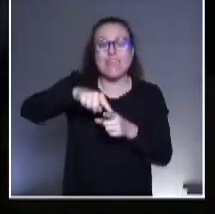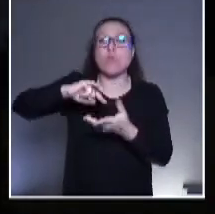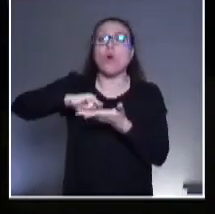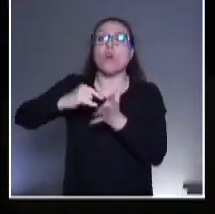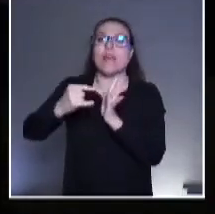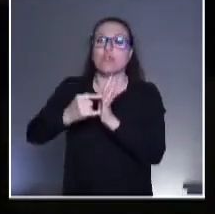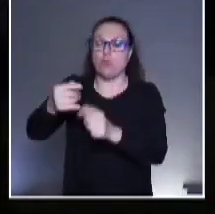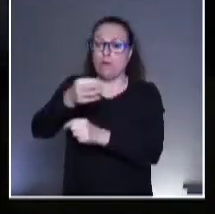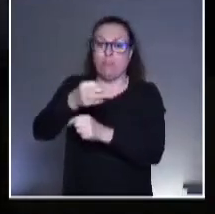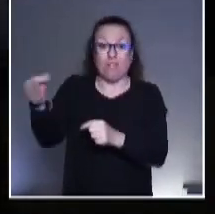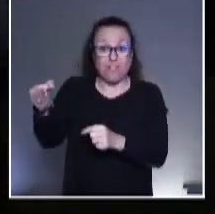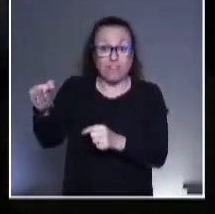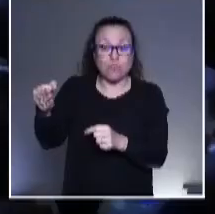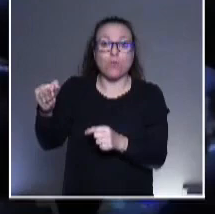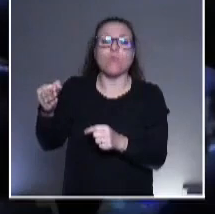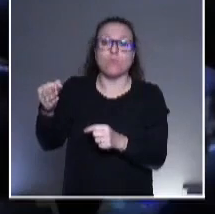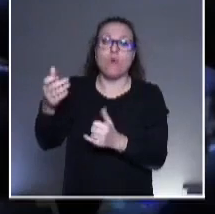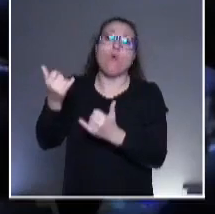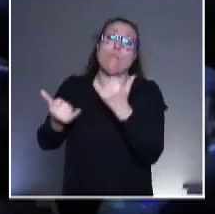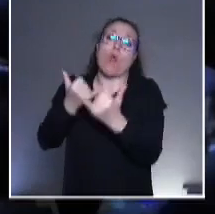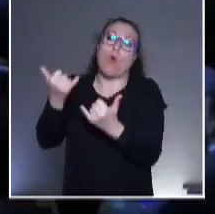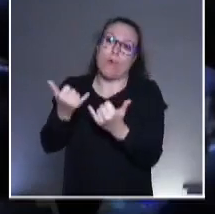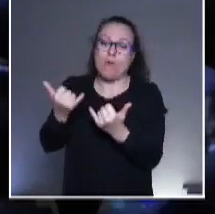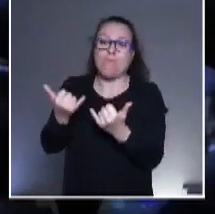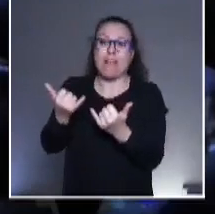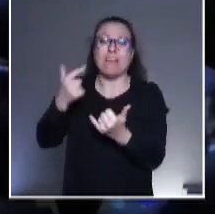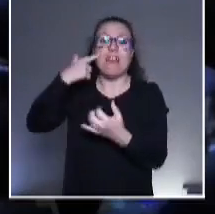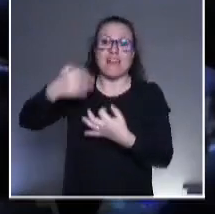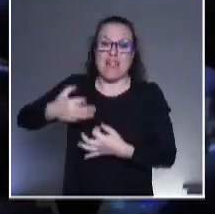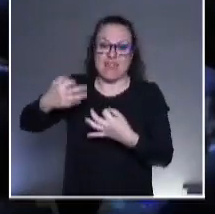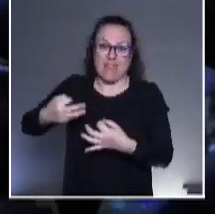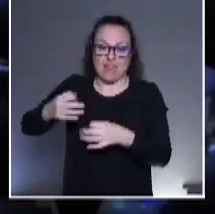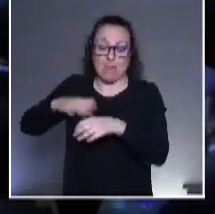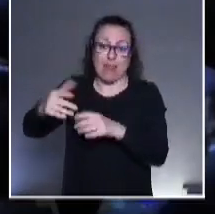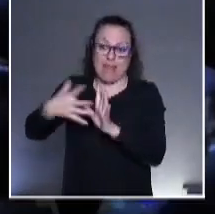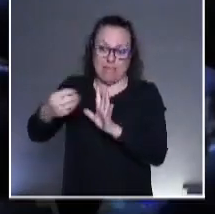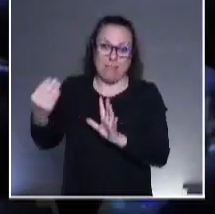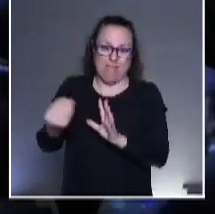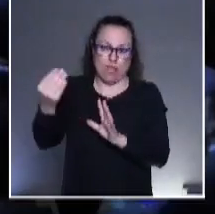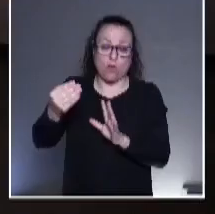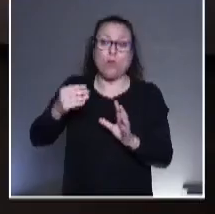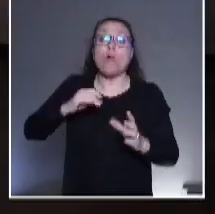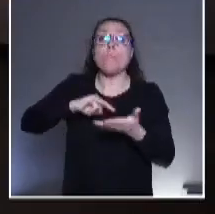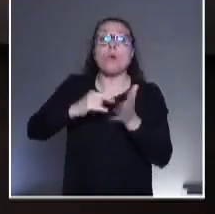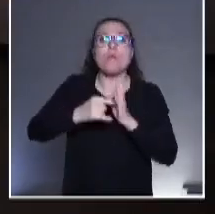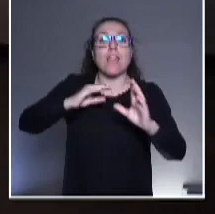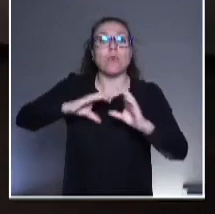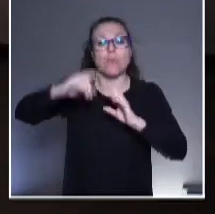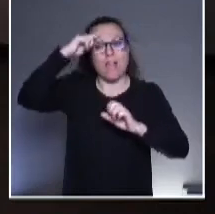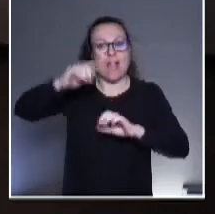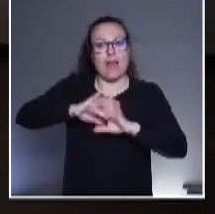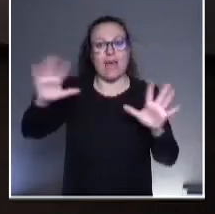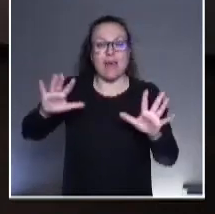manera fehaciente un problema complejo de la realidad. Un proyecto de comunicación clara puede tener dimensiones